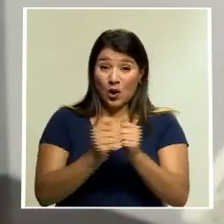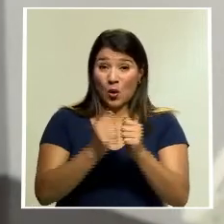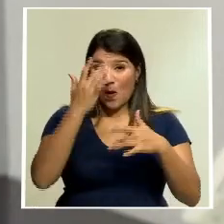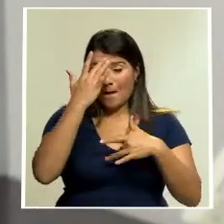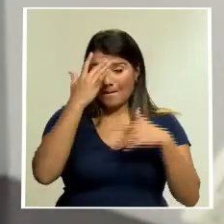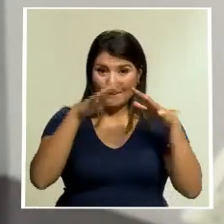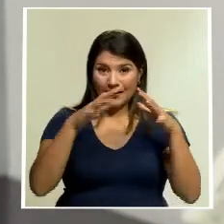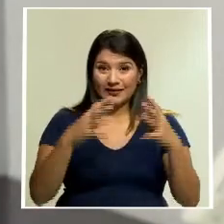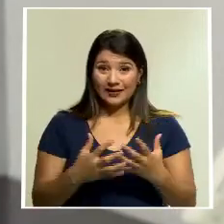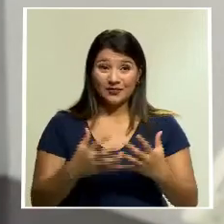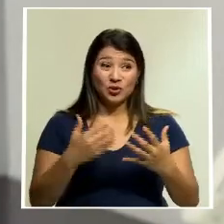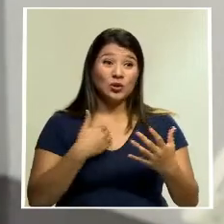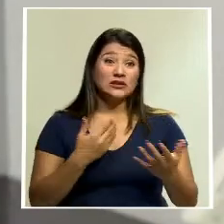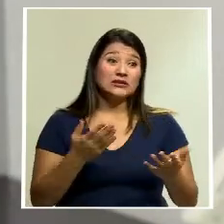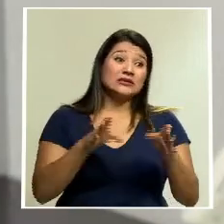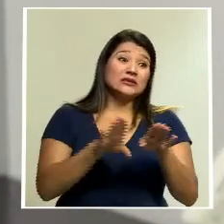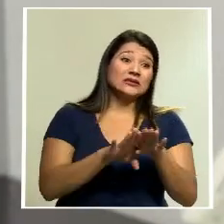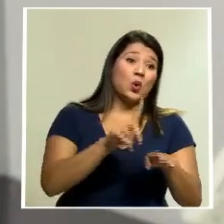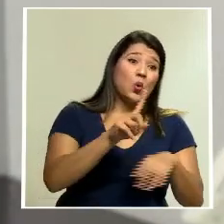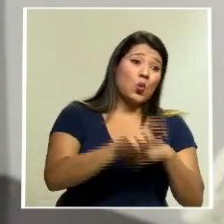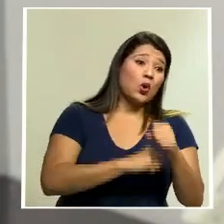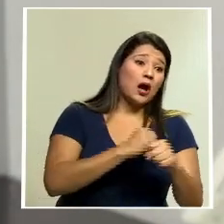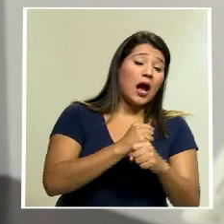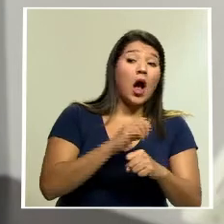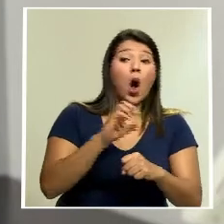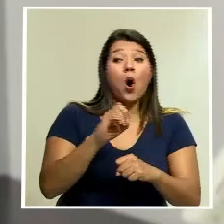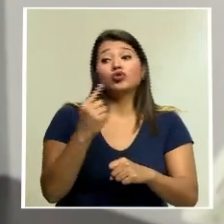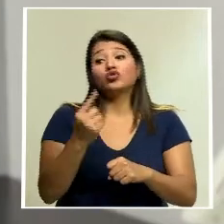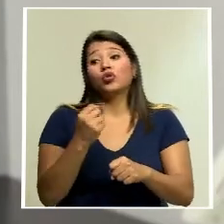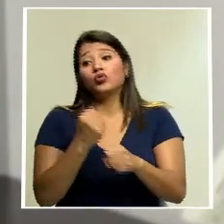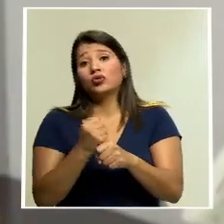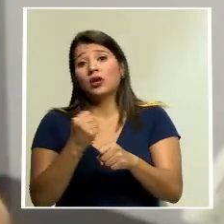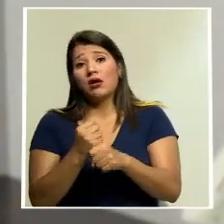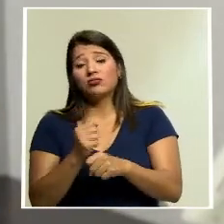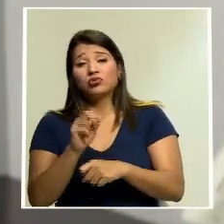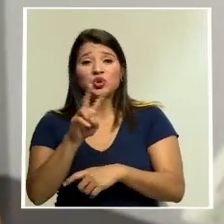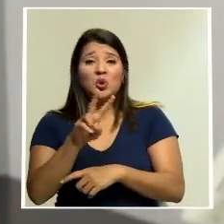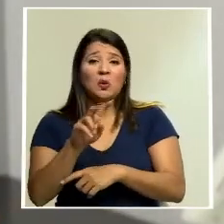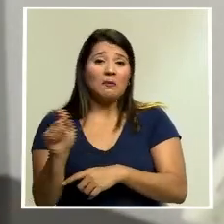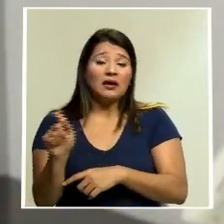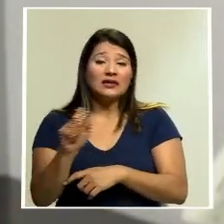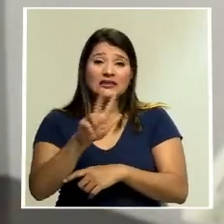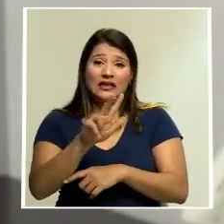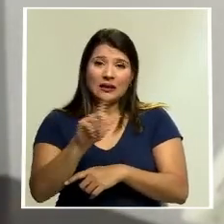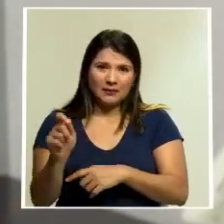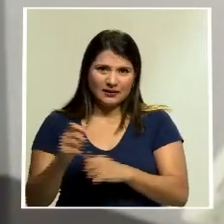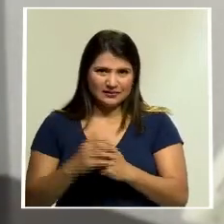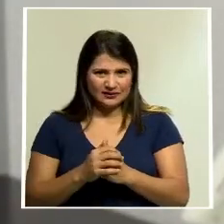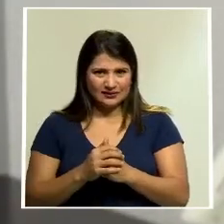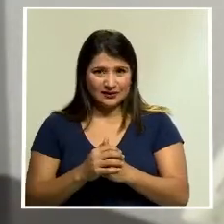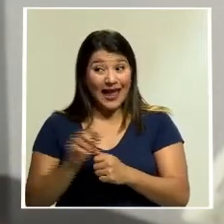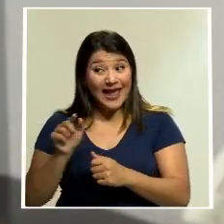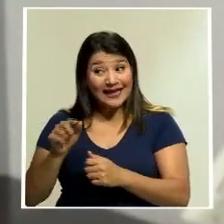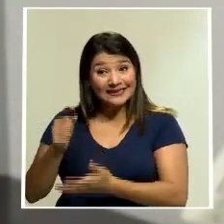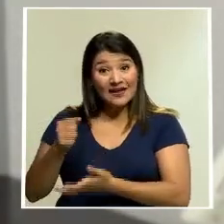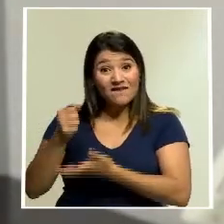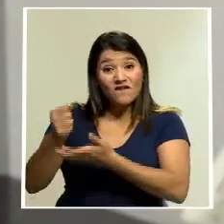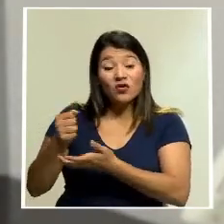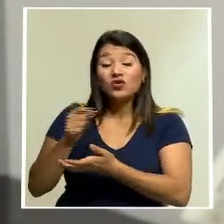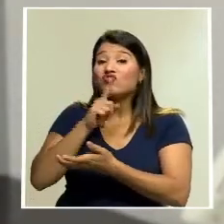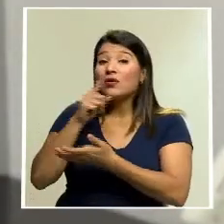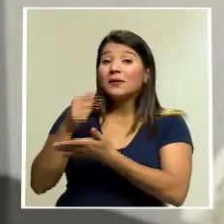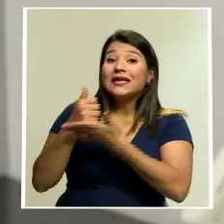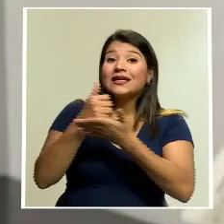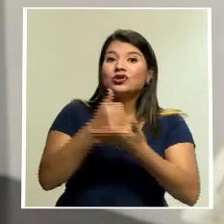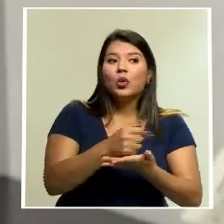un año o solo han podido trabajar cerca de 2 o 3 meses. Ese fondo realmente nos va a ayudar a